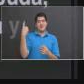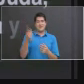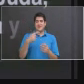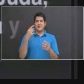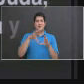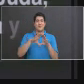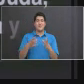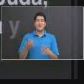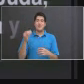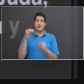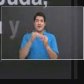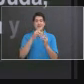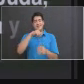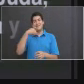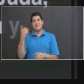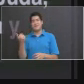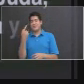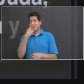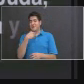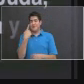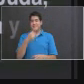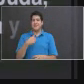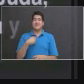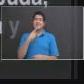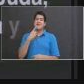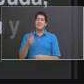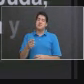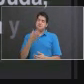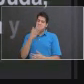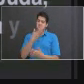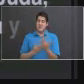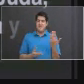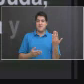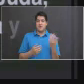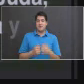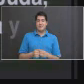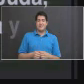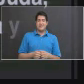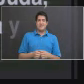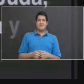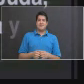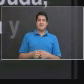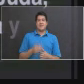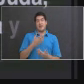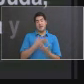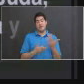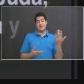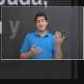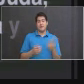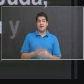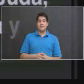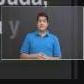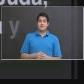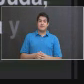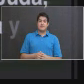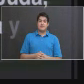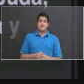otros labios, le decía, hermano. Y entonces él dijo, pues me voy, dijo. Y se salió de Belén y se fue.